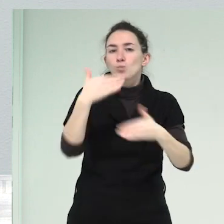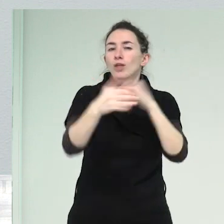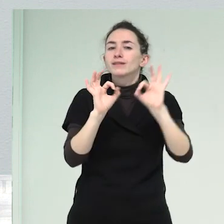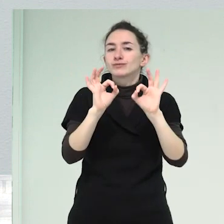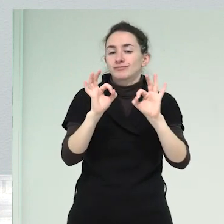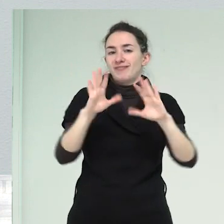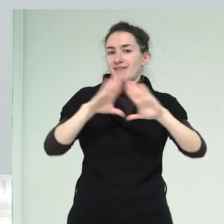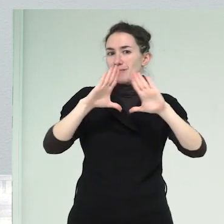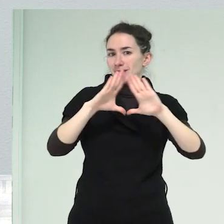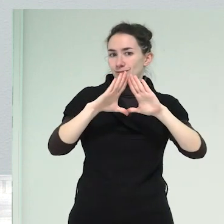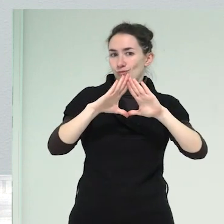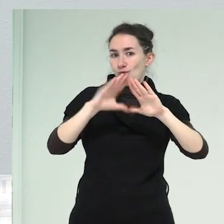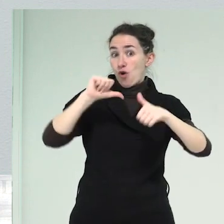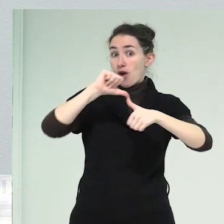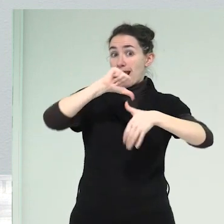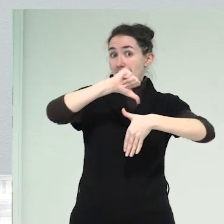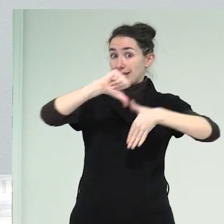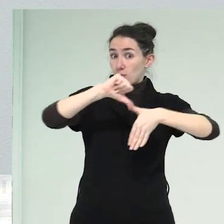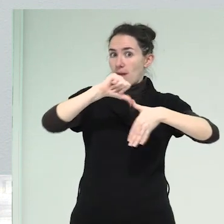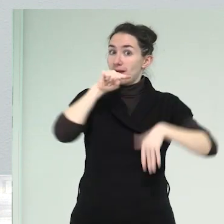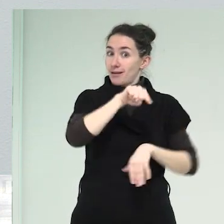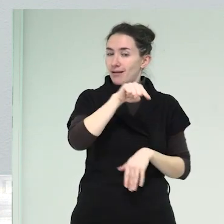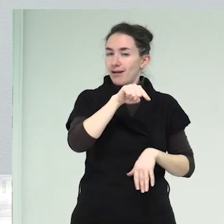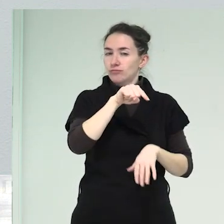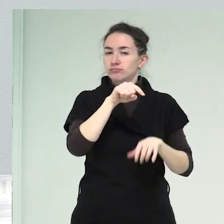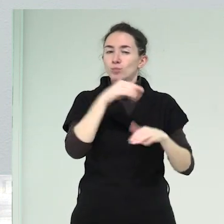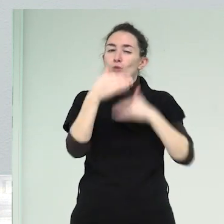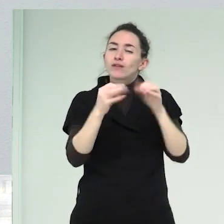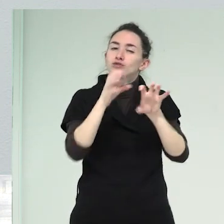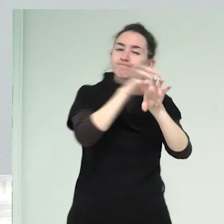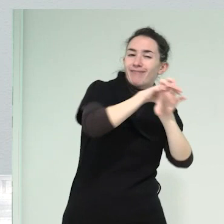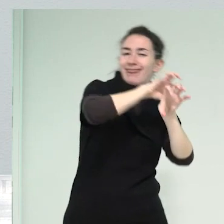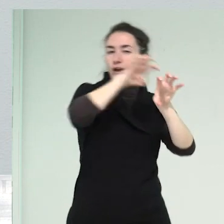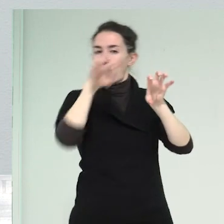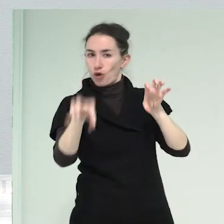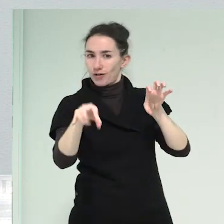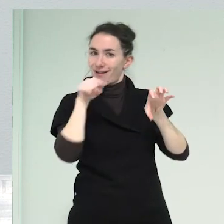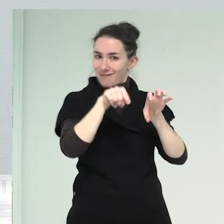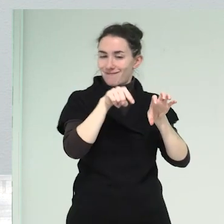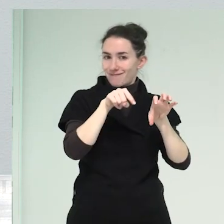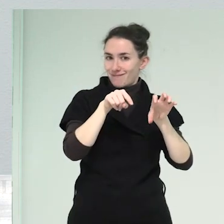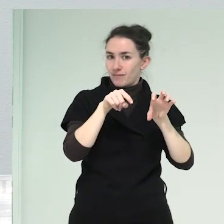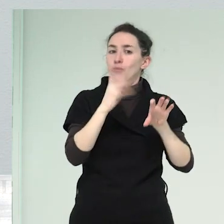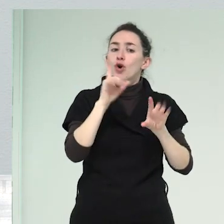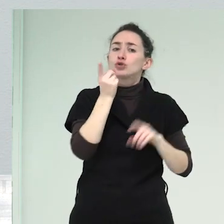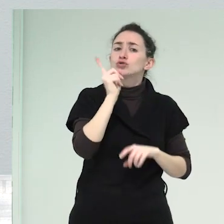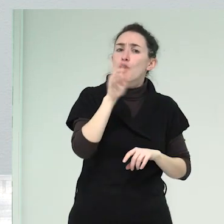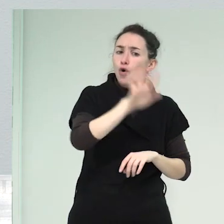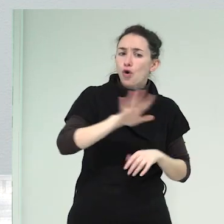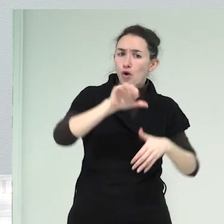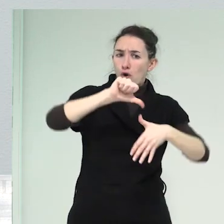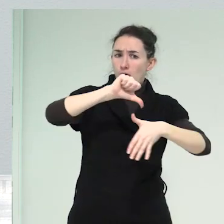decoloniales latinoamericanos. Eso es lo que estudio, pero los feminismos decoloniales no se bastan en Latinoamérica, también están en